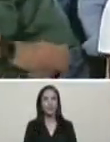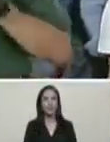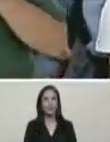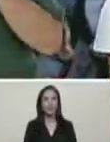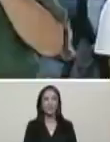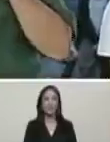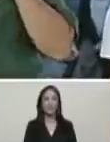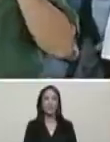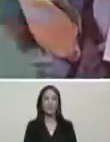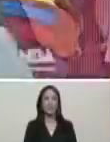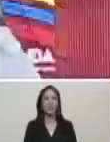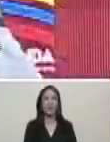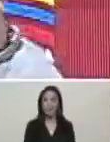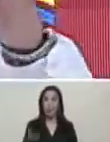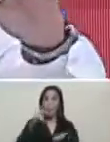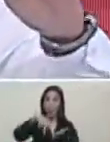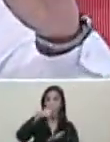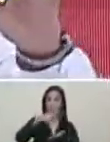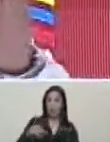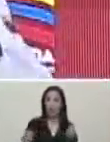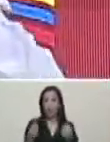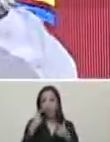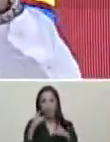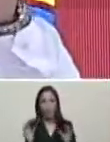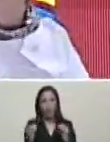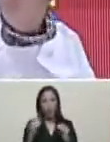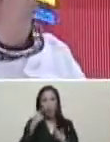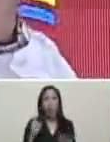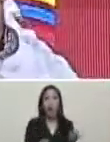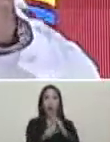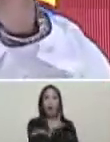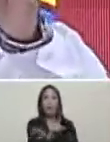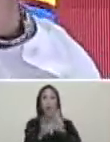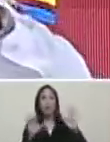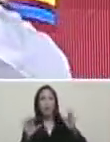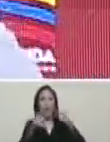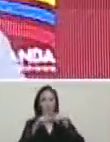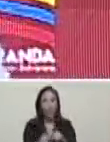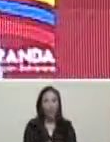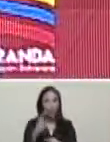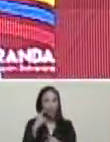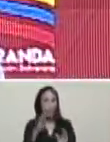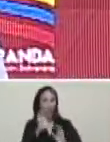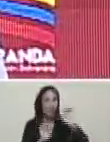Fíjense ustedes cómo bailamos, vamos a ver cómo salió, del 1 al 10,